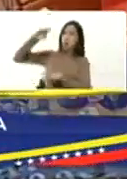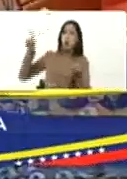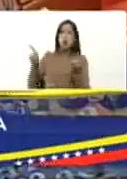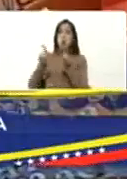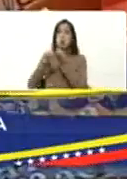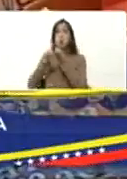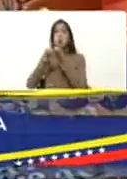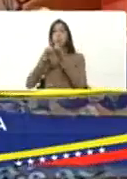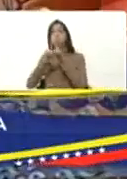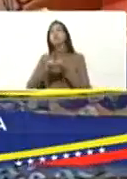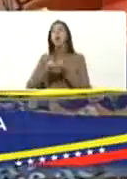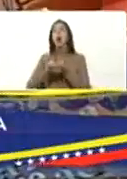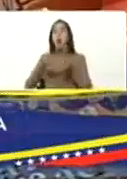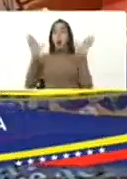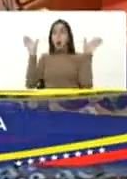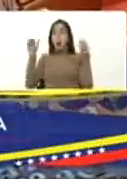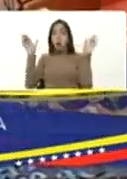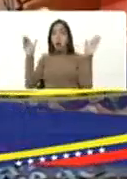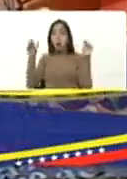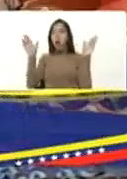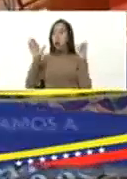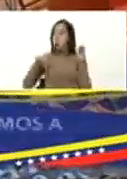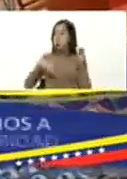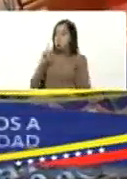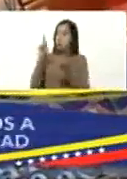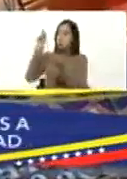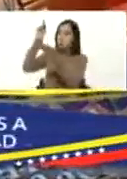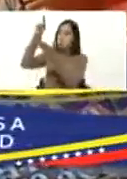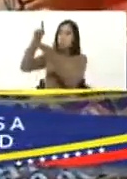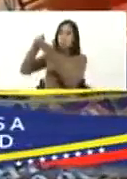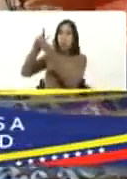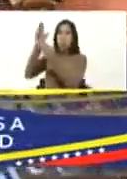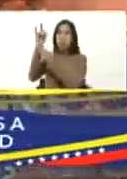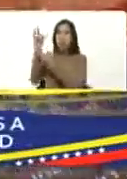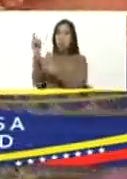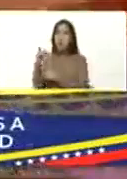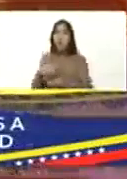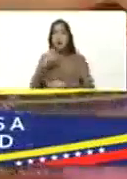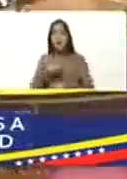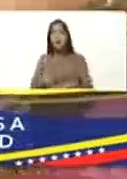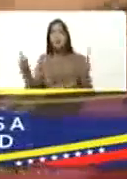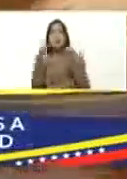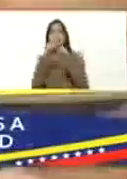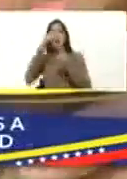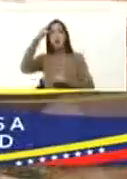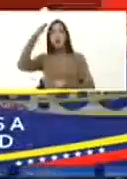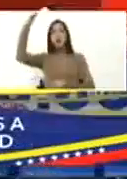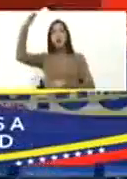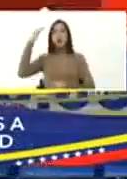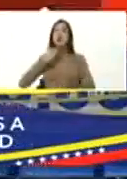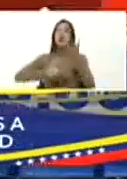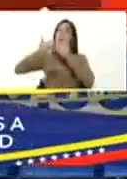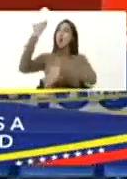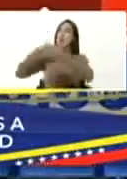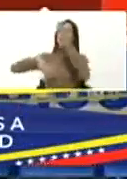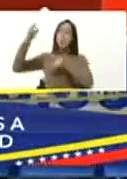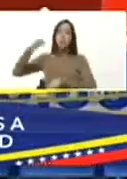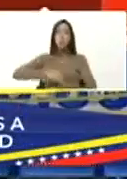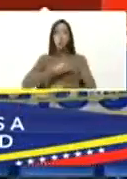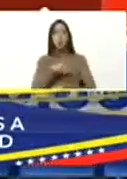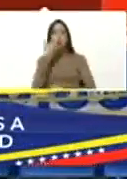cielo pueden anidar a su sombra. Palabra de Dios. Te alabamos,